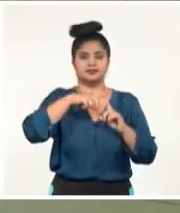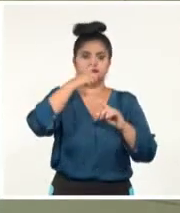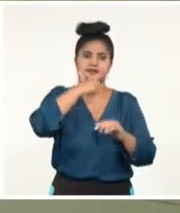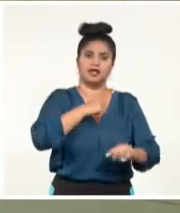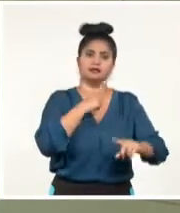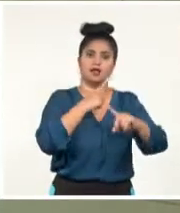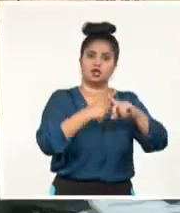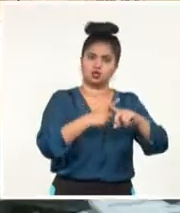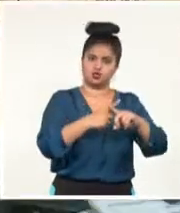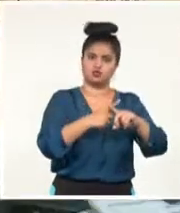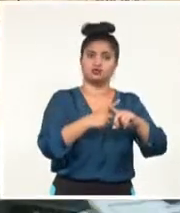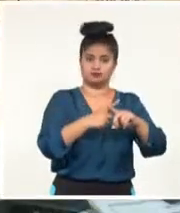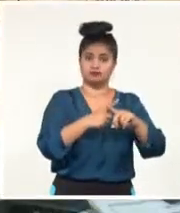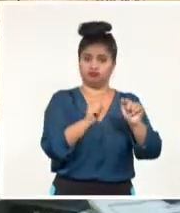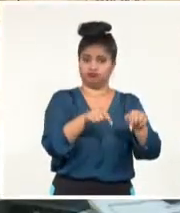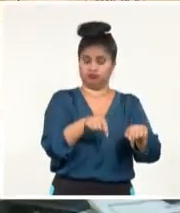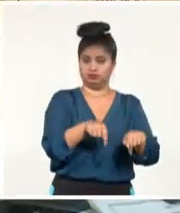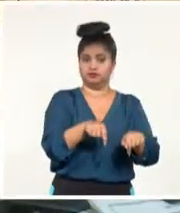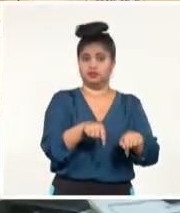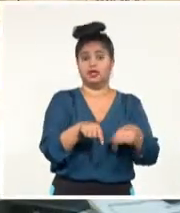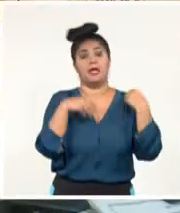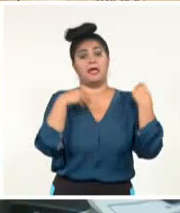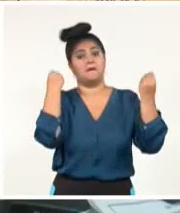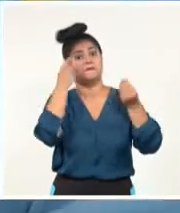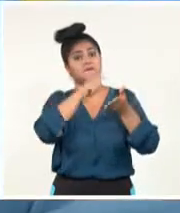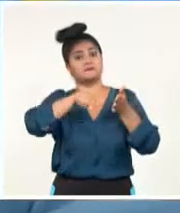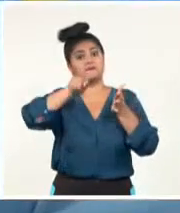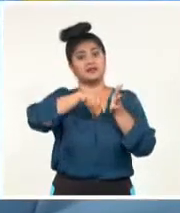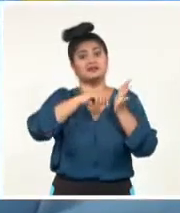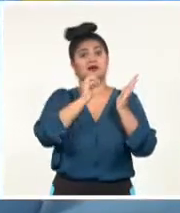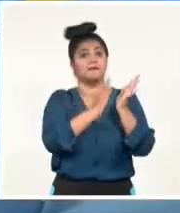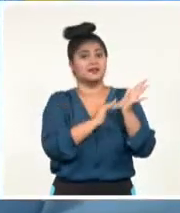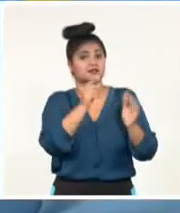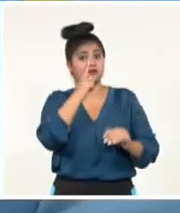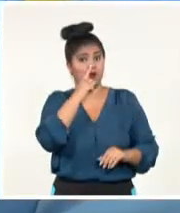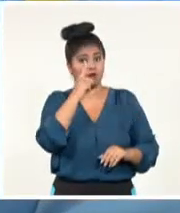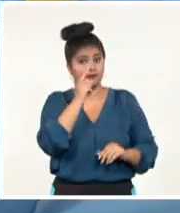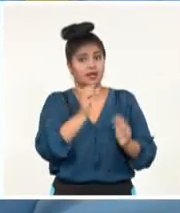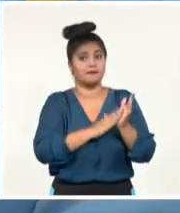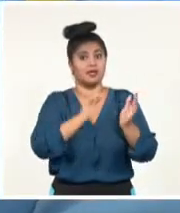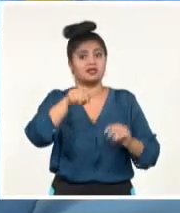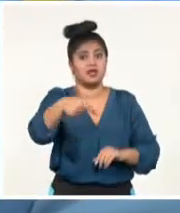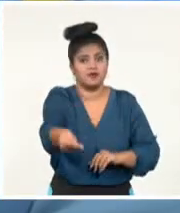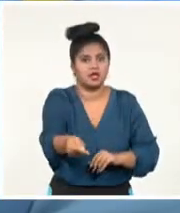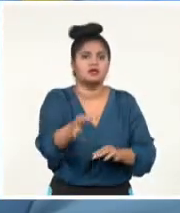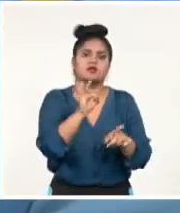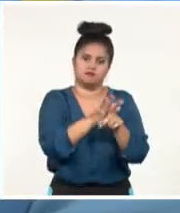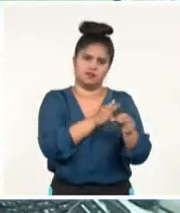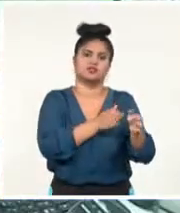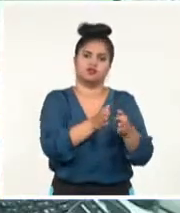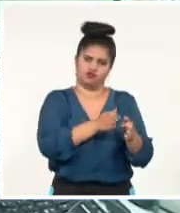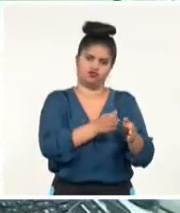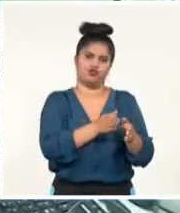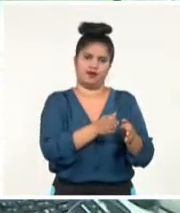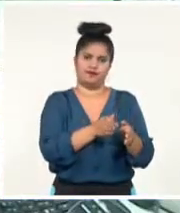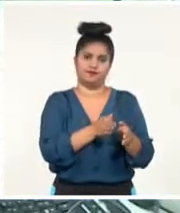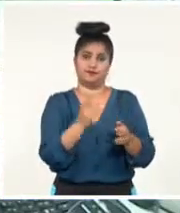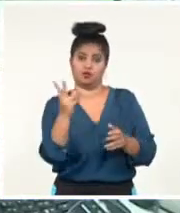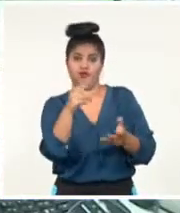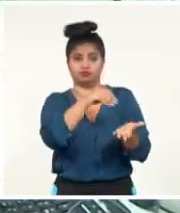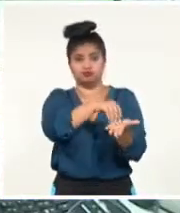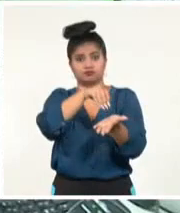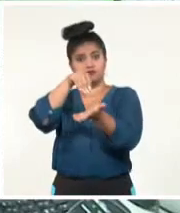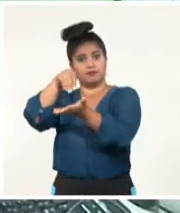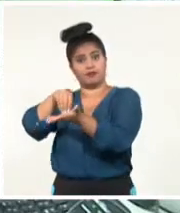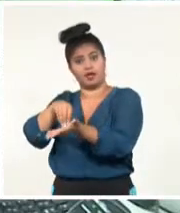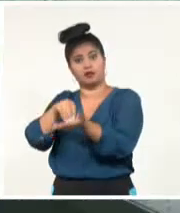que también estaba previsto que para inicios del mes de noviembre ya también se nos incorpora el sistema, y esas unidades van a entrar con un nivel de estabilidad,